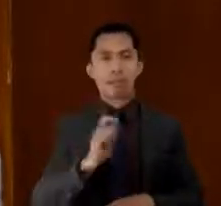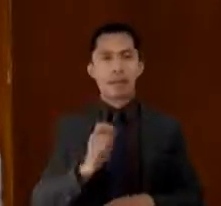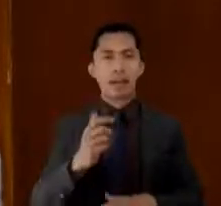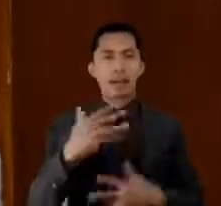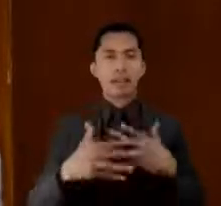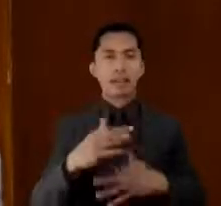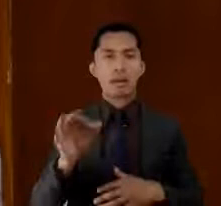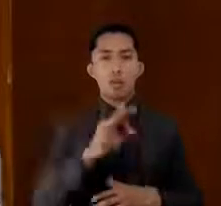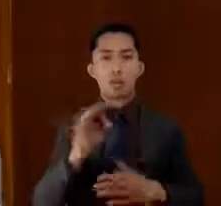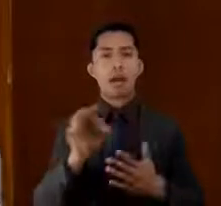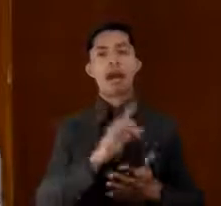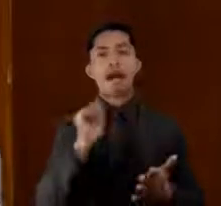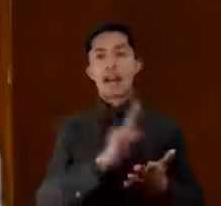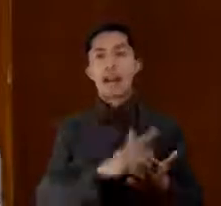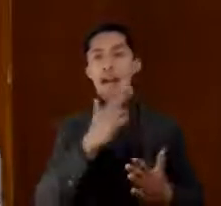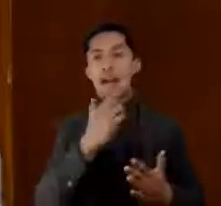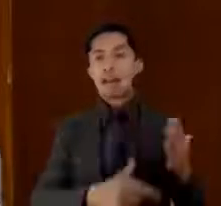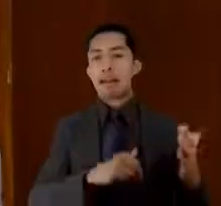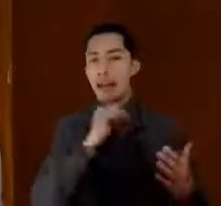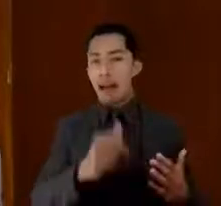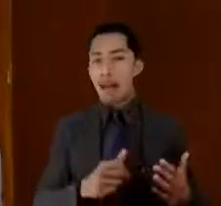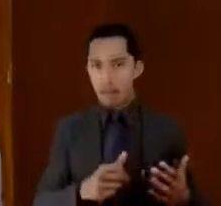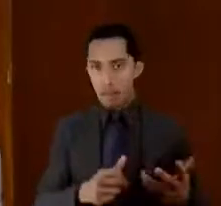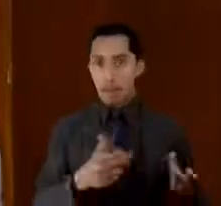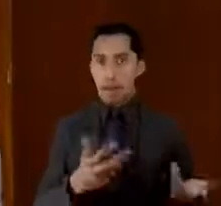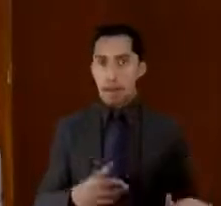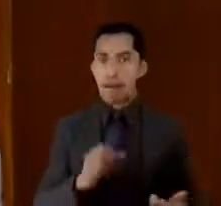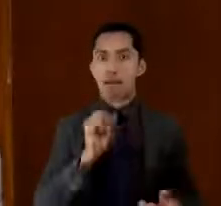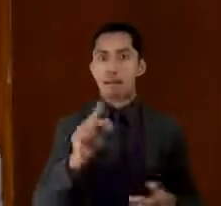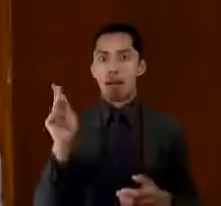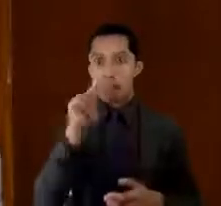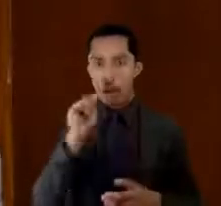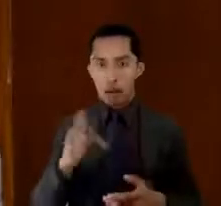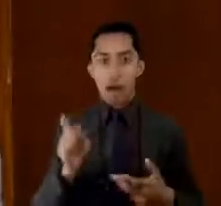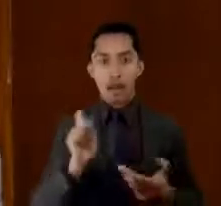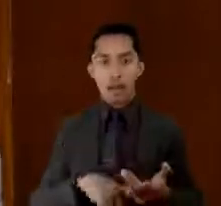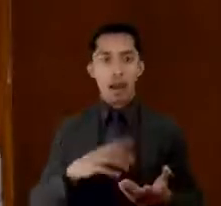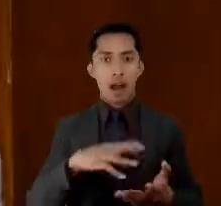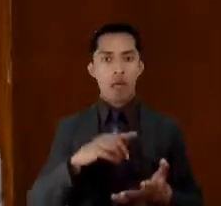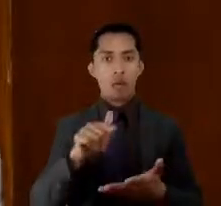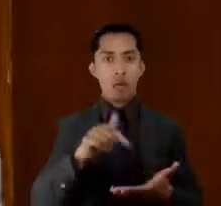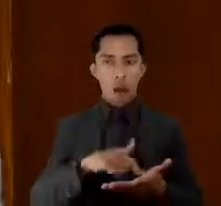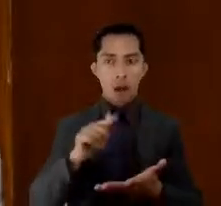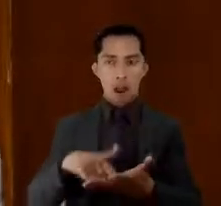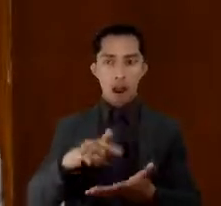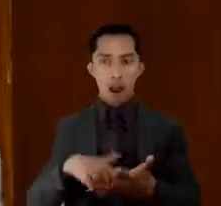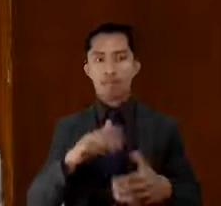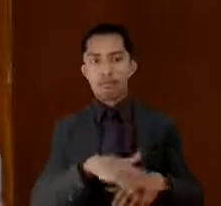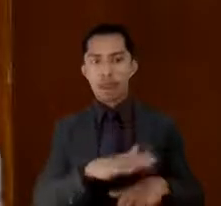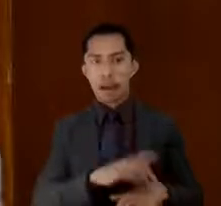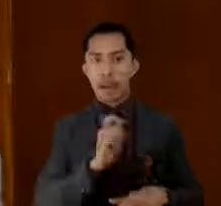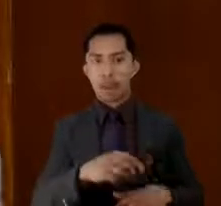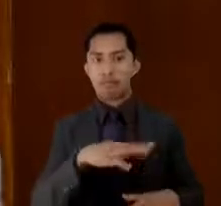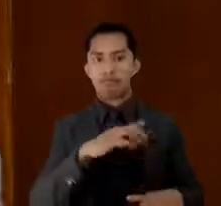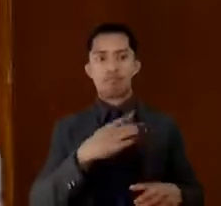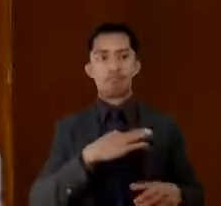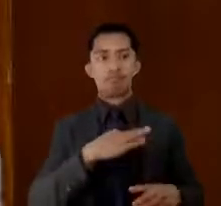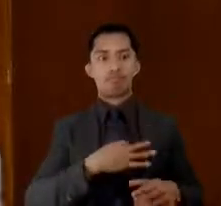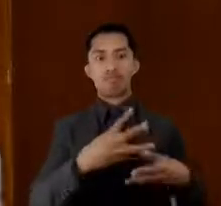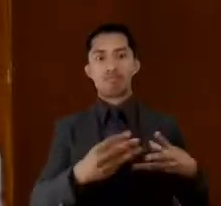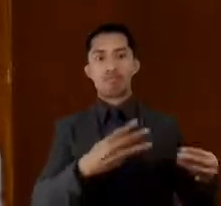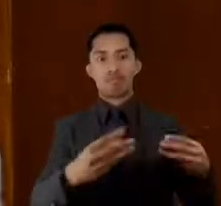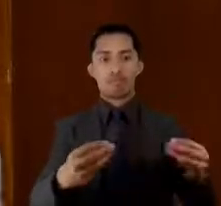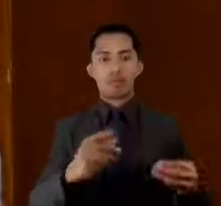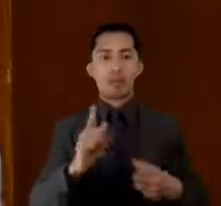15% es ilegal o podría ser aún más con la proliferación constante de estos puntos y estos focos de infección. No hay duda de